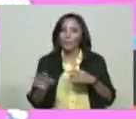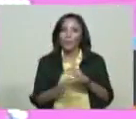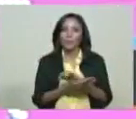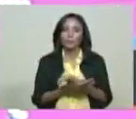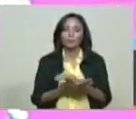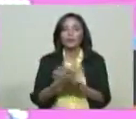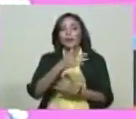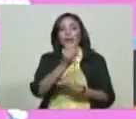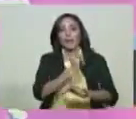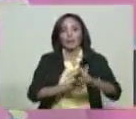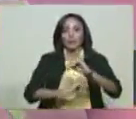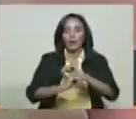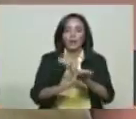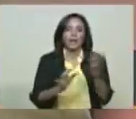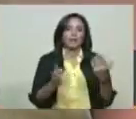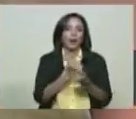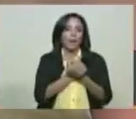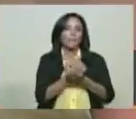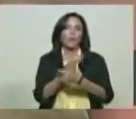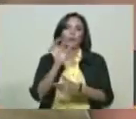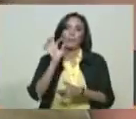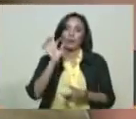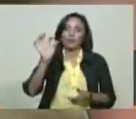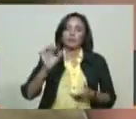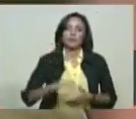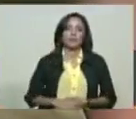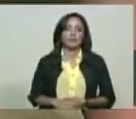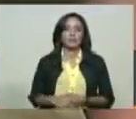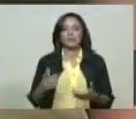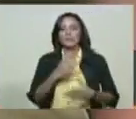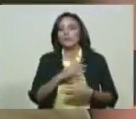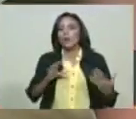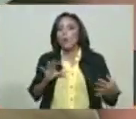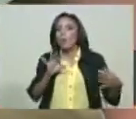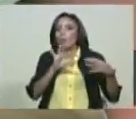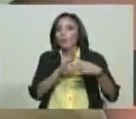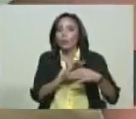internacionalista patriótico unitario